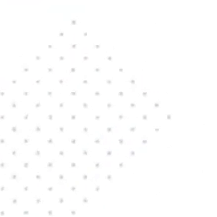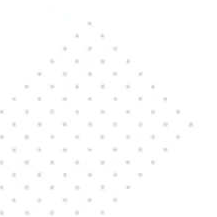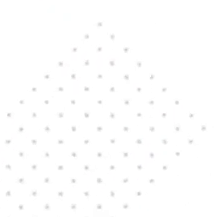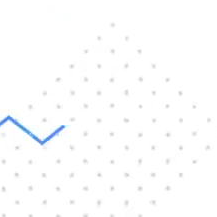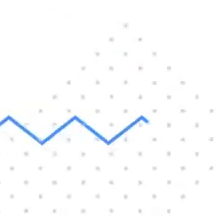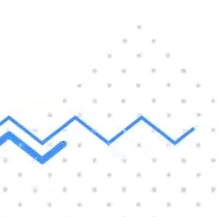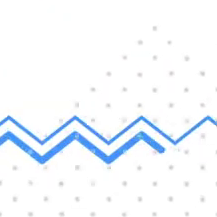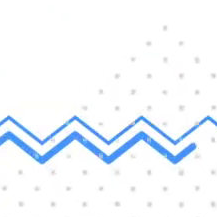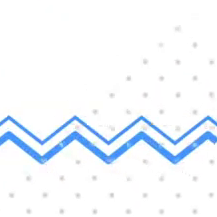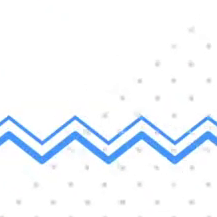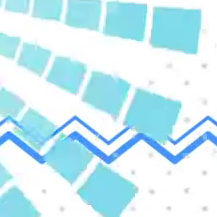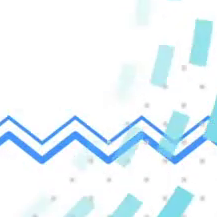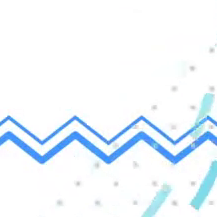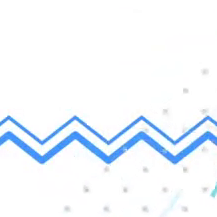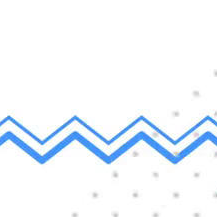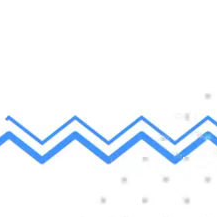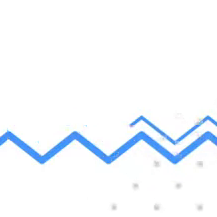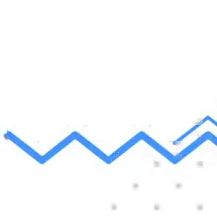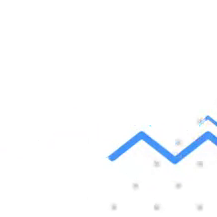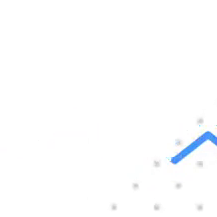¡Gracias! ¡Gracias!